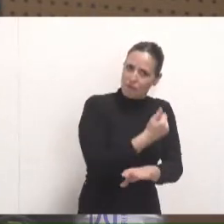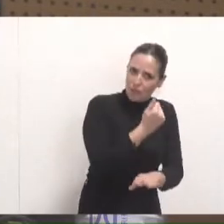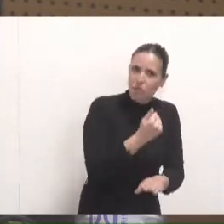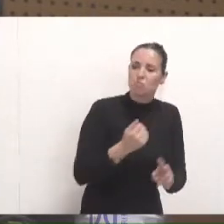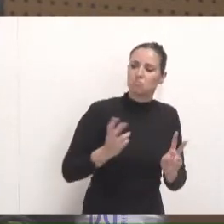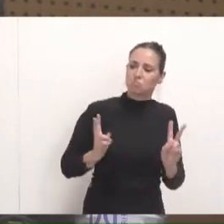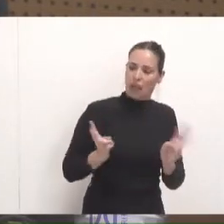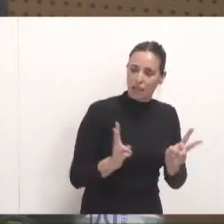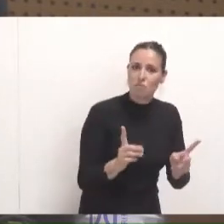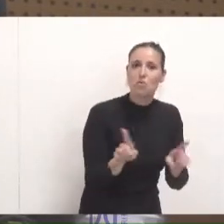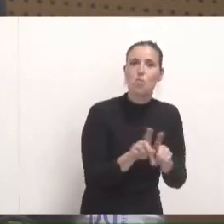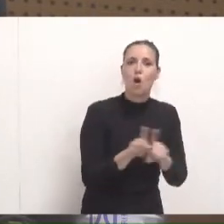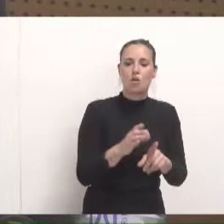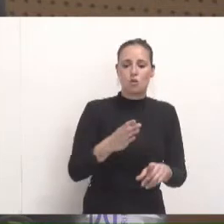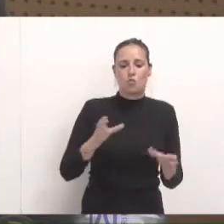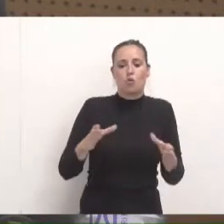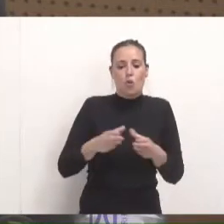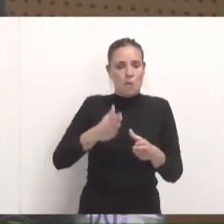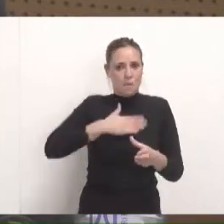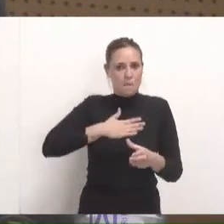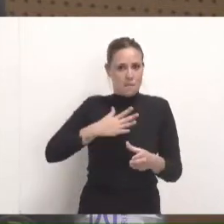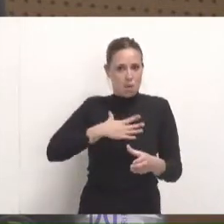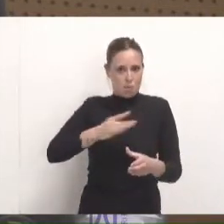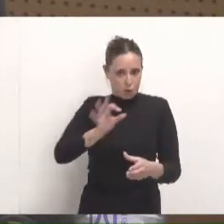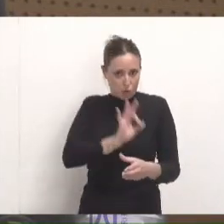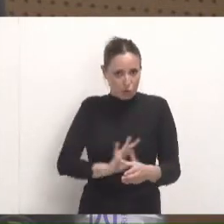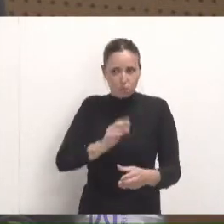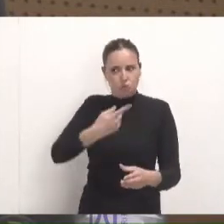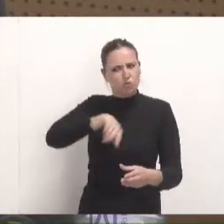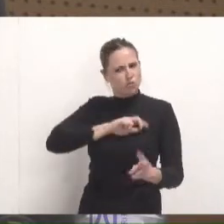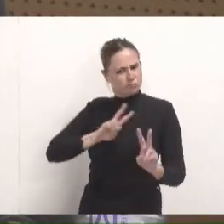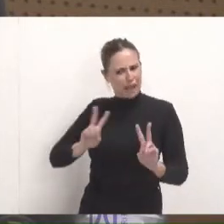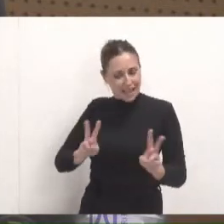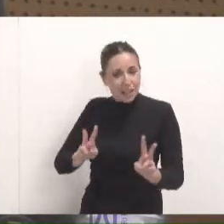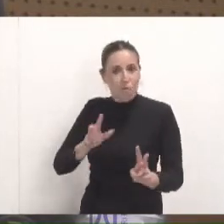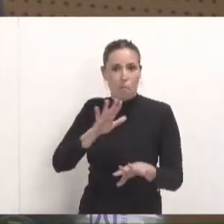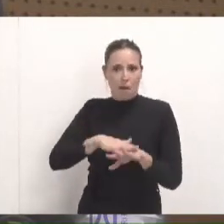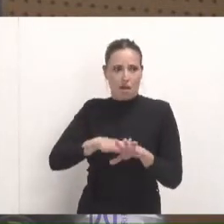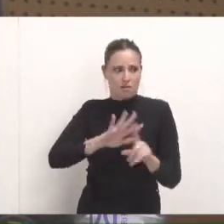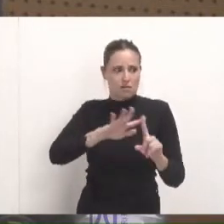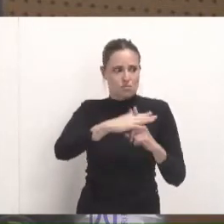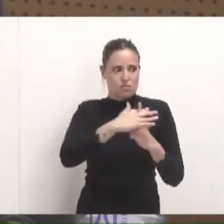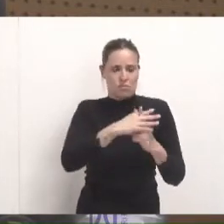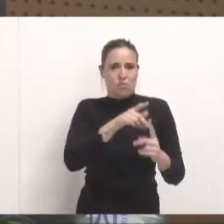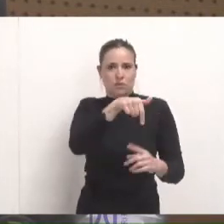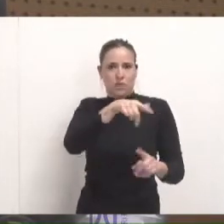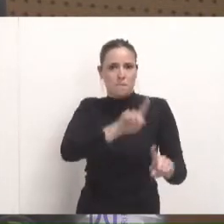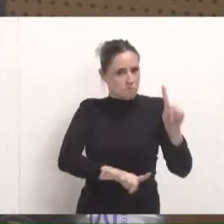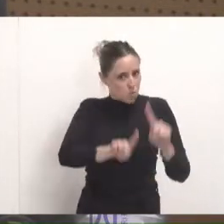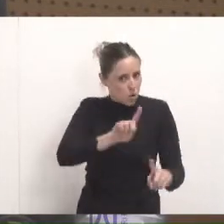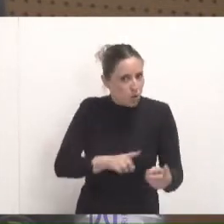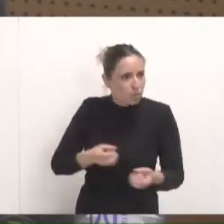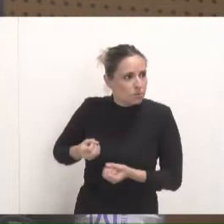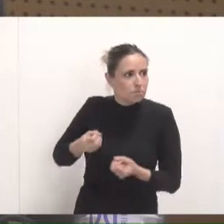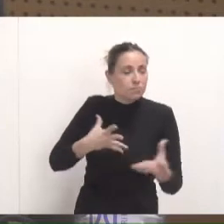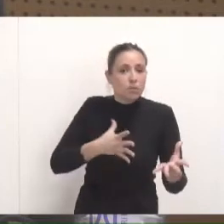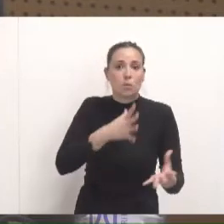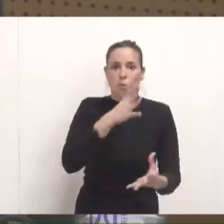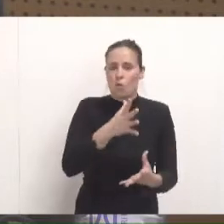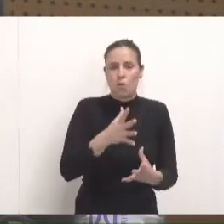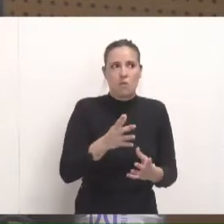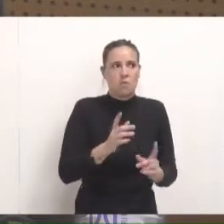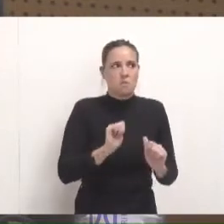Podemos desde la oposición ha sido muy activo ante este problema. Yo creo que tempranamente, cuando empezó a saltar otra vez la